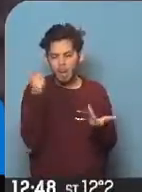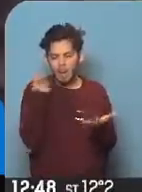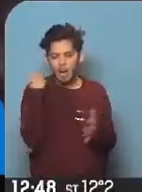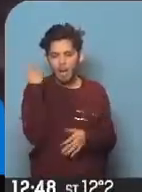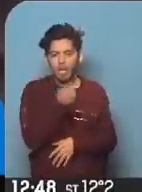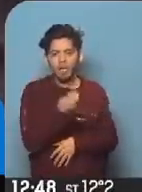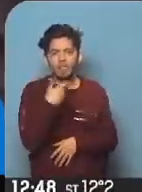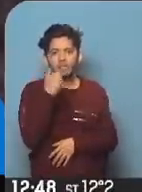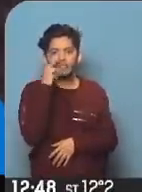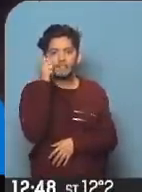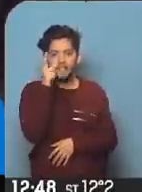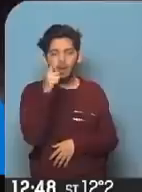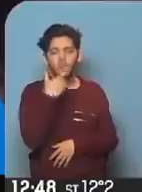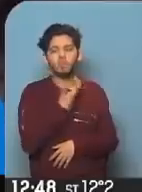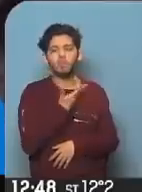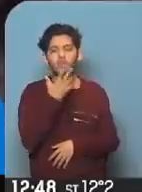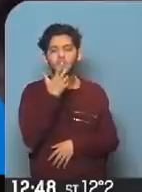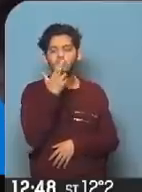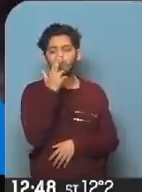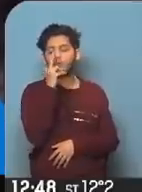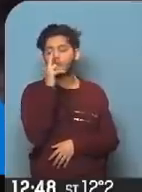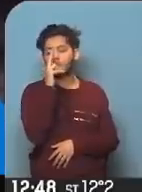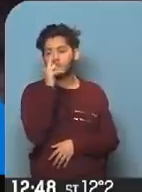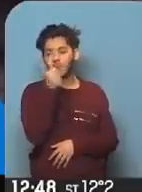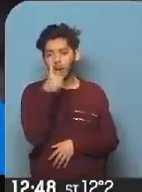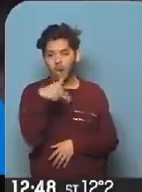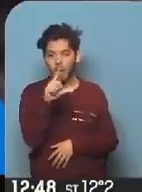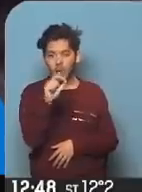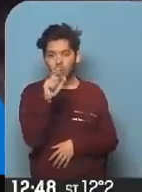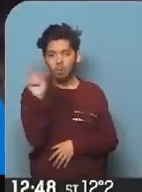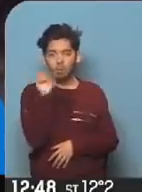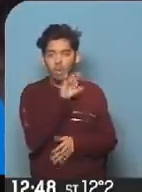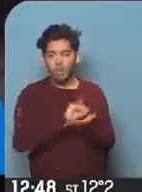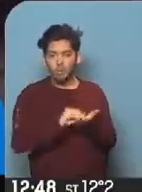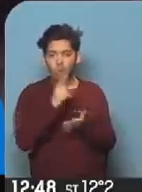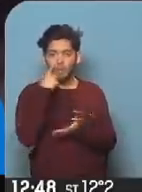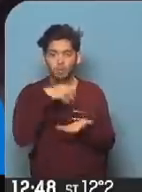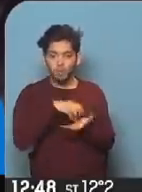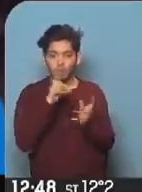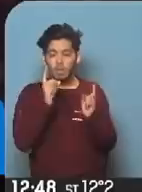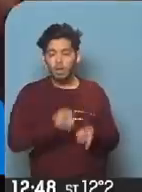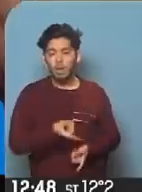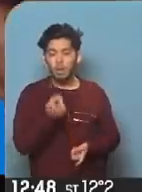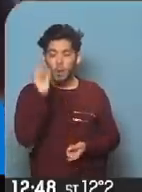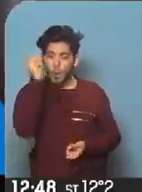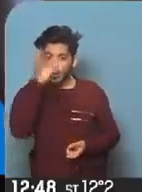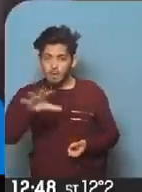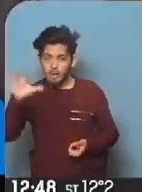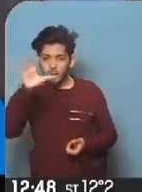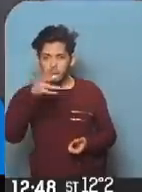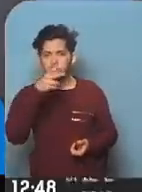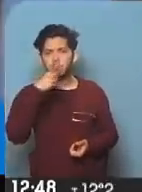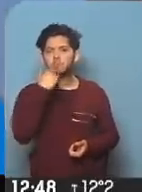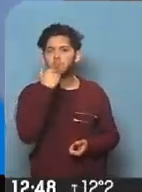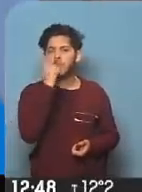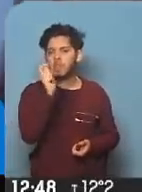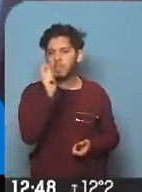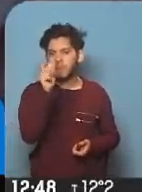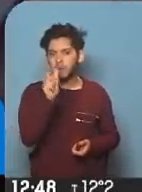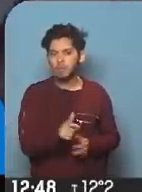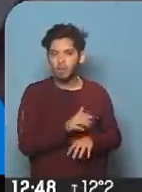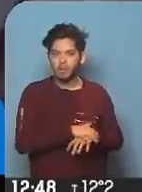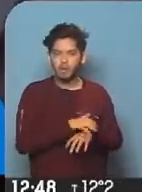Marielle Franco, una diputada municipal brasileña, y no se sabe nada quién lo hizo. Y